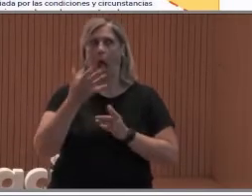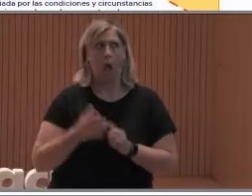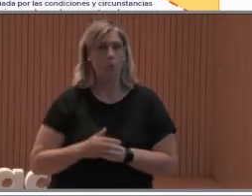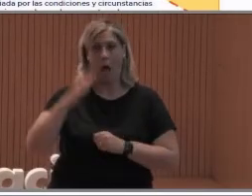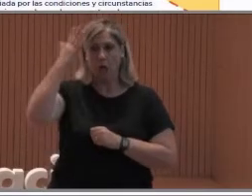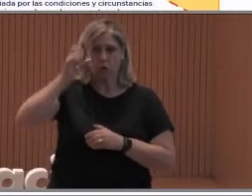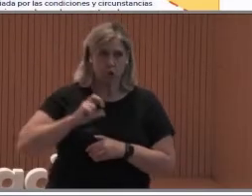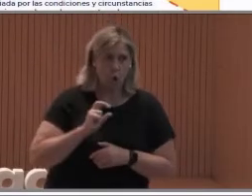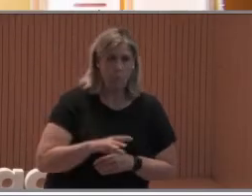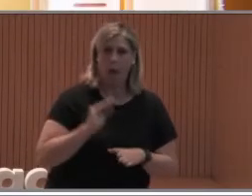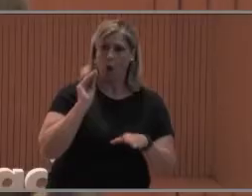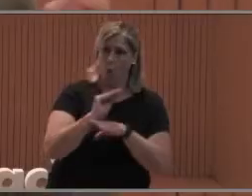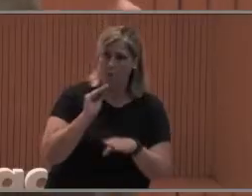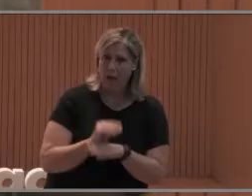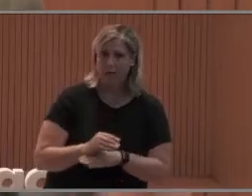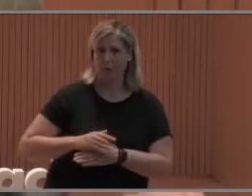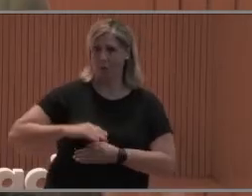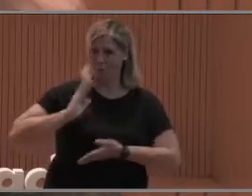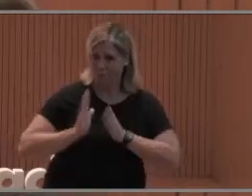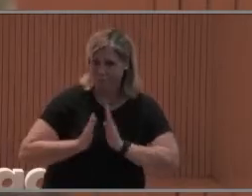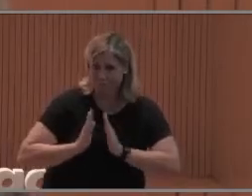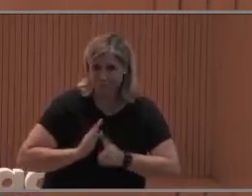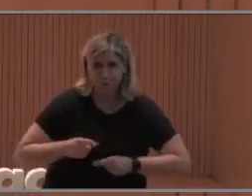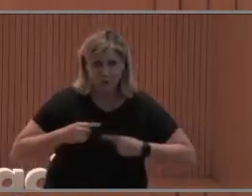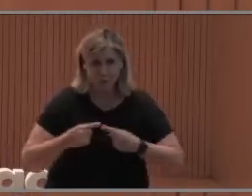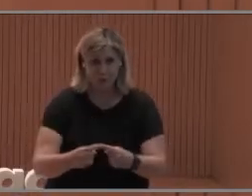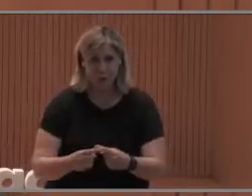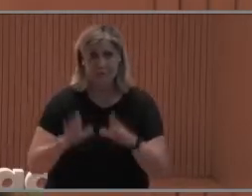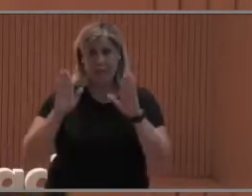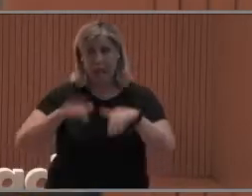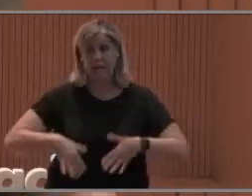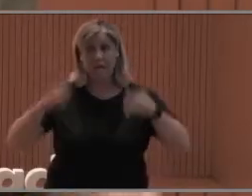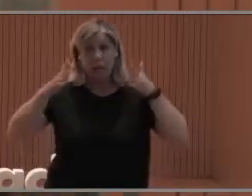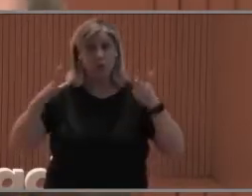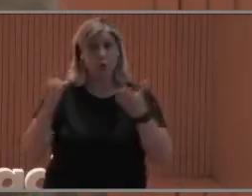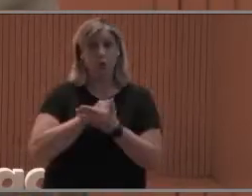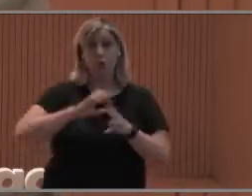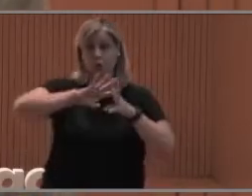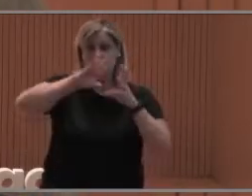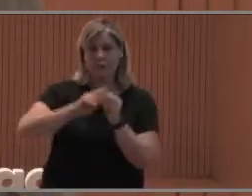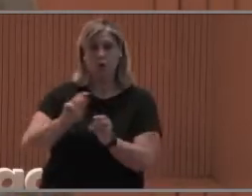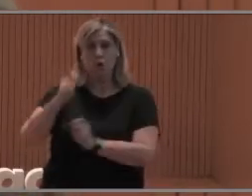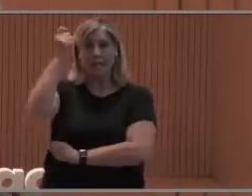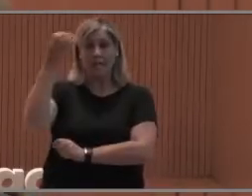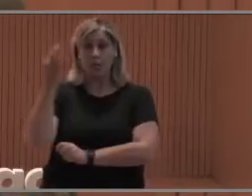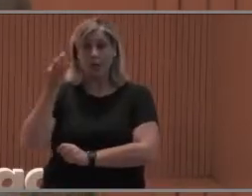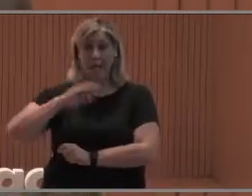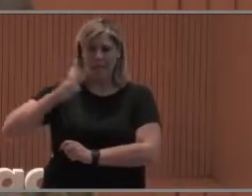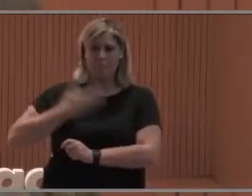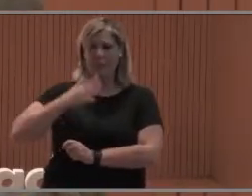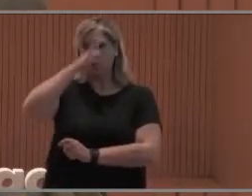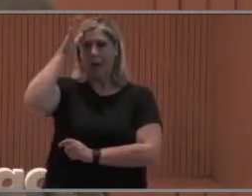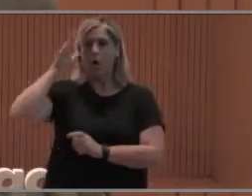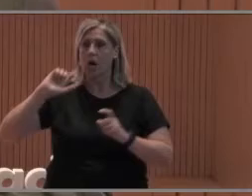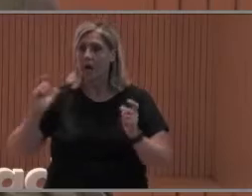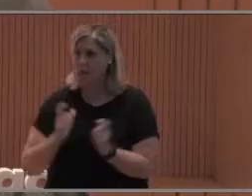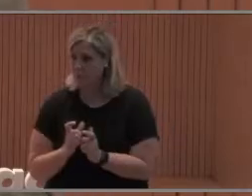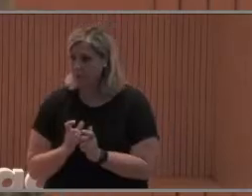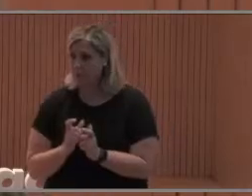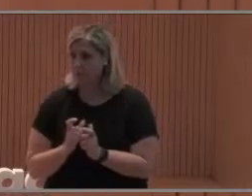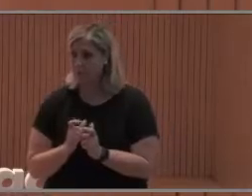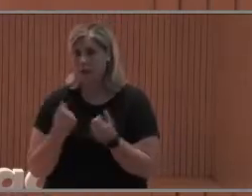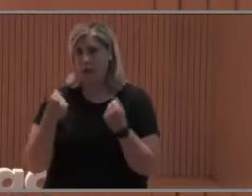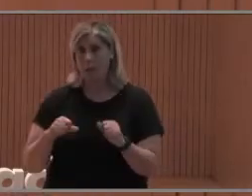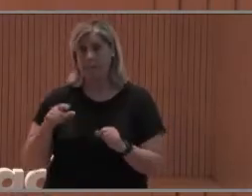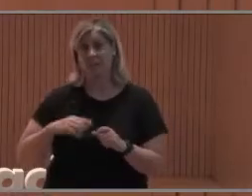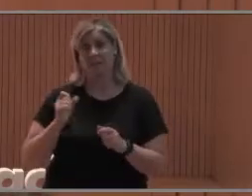tener cuidado, cuidar a las personas, hemos conseguido con toda esta serie de consejos reducir el impacto en calor a pesar de que cada vez es más